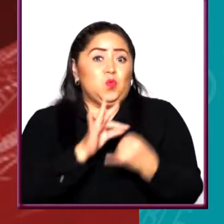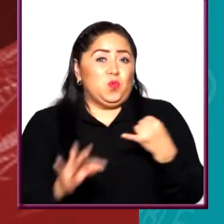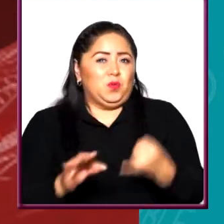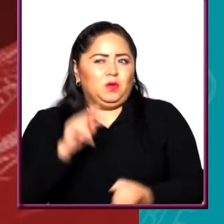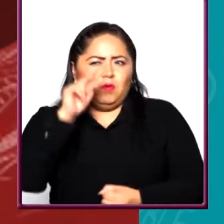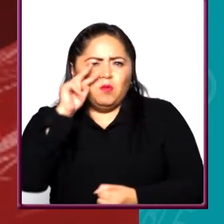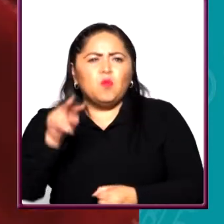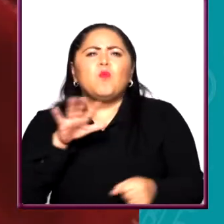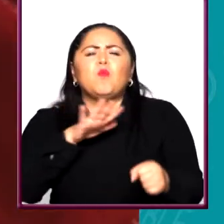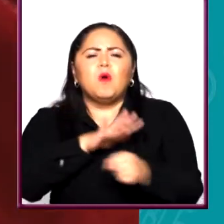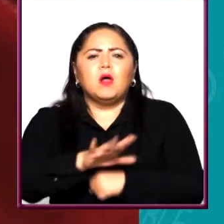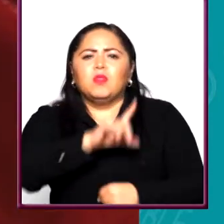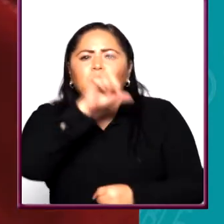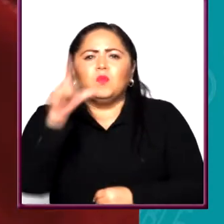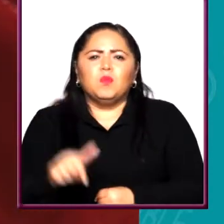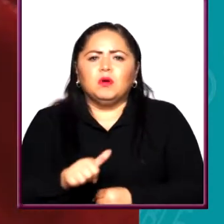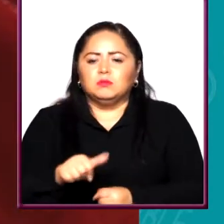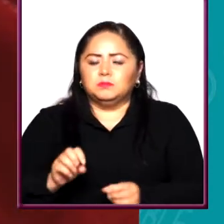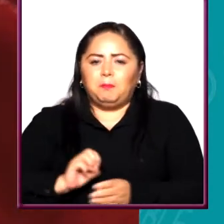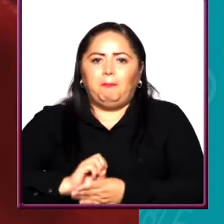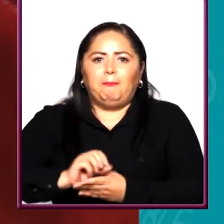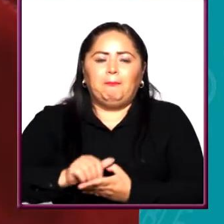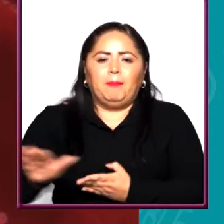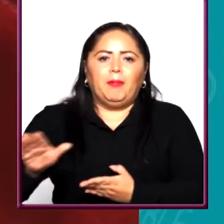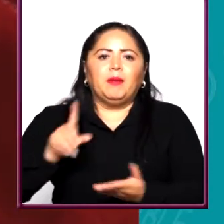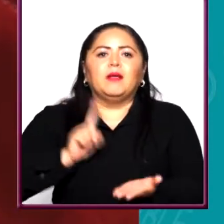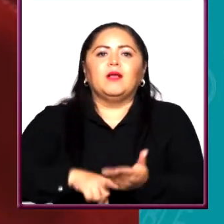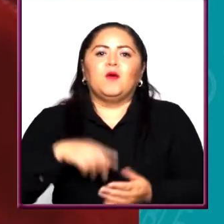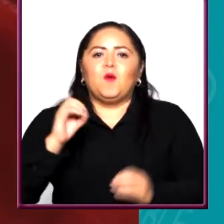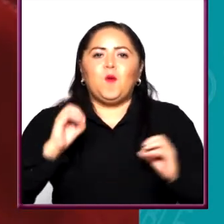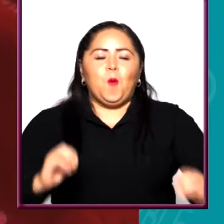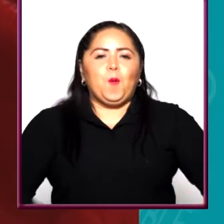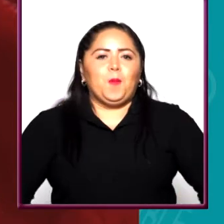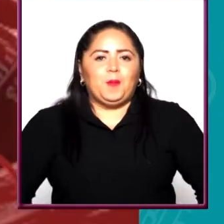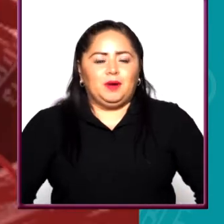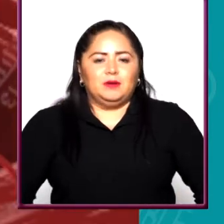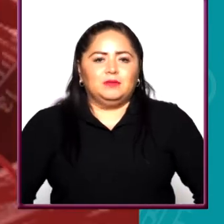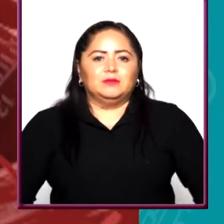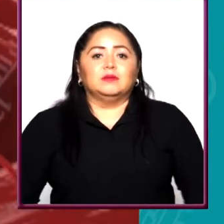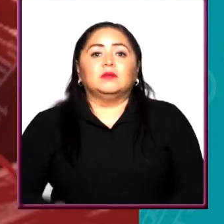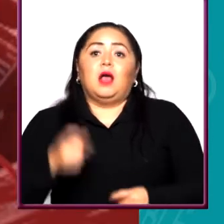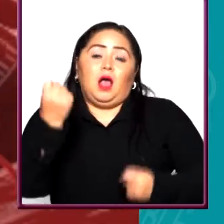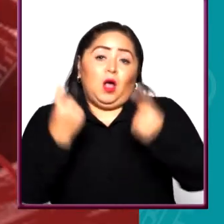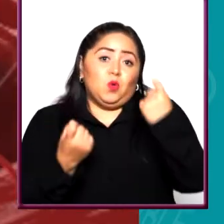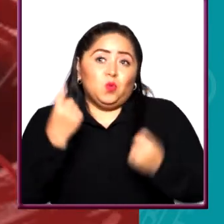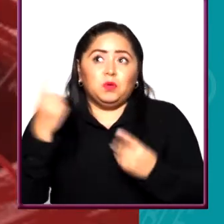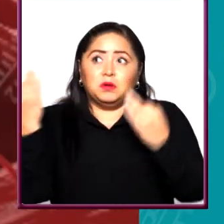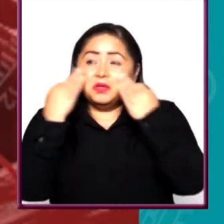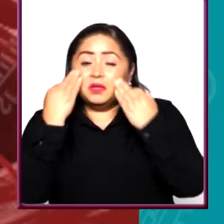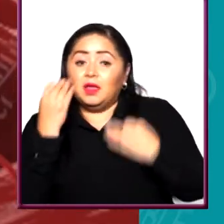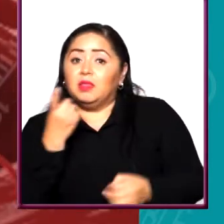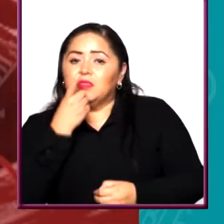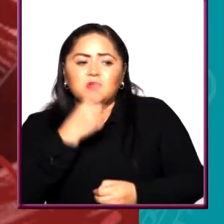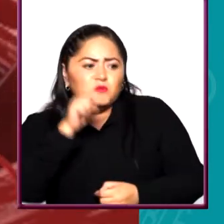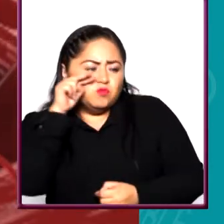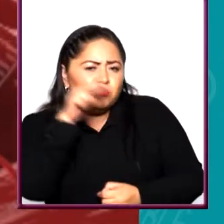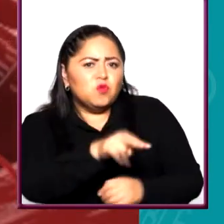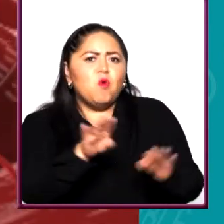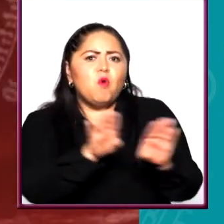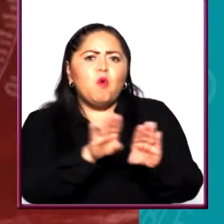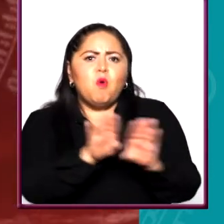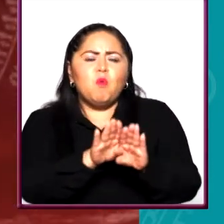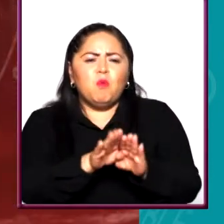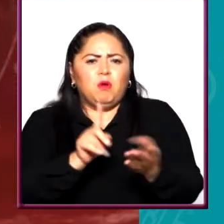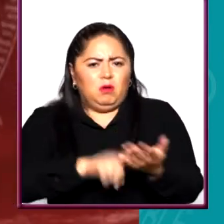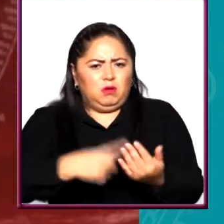última vez que se le vio fue después de haber sido expulsado por su folículo en el ovario. Algunos testigos aseguran haber visto cómo